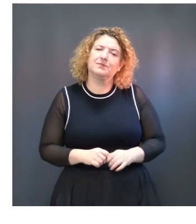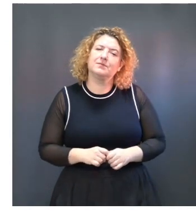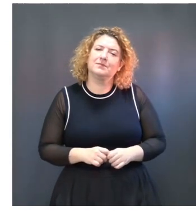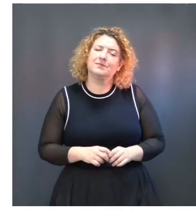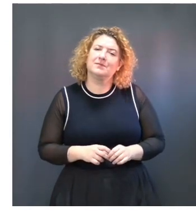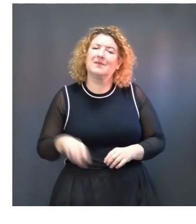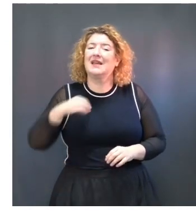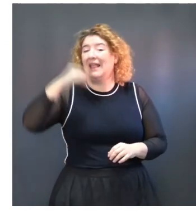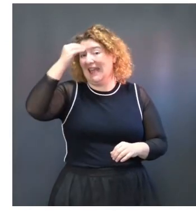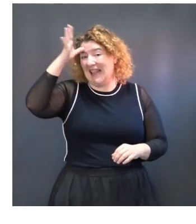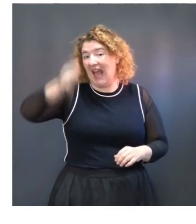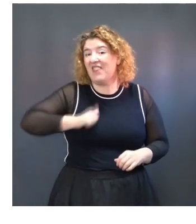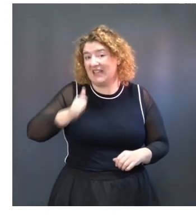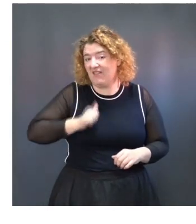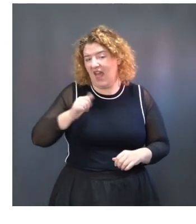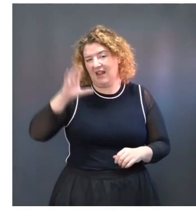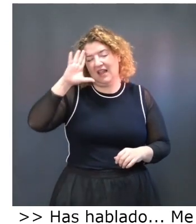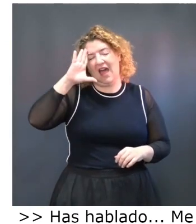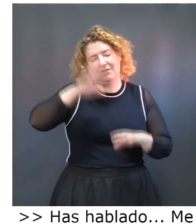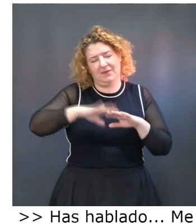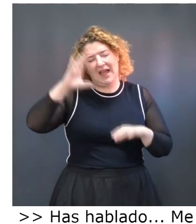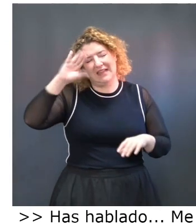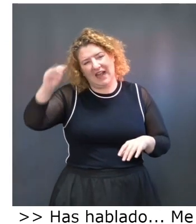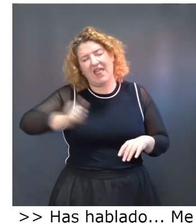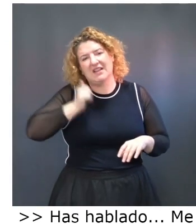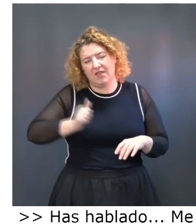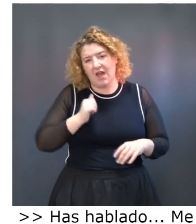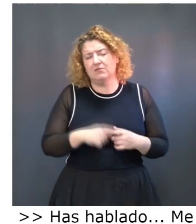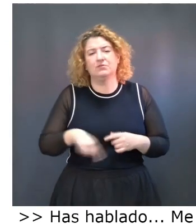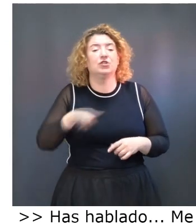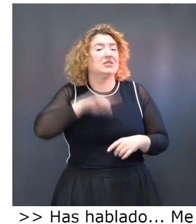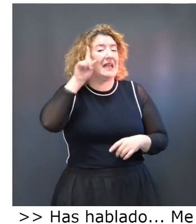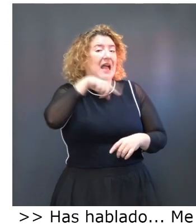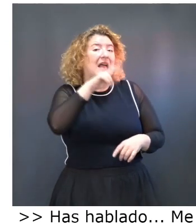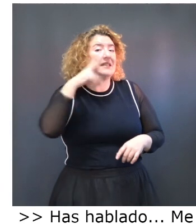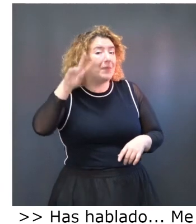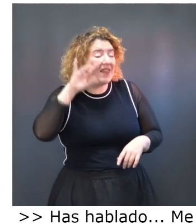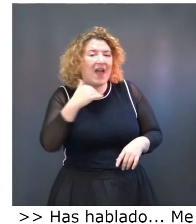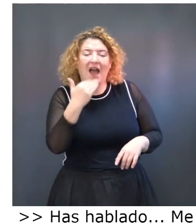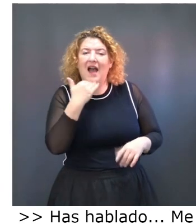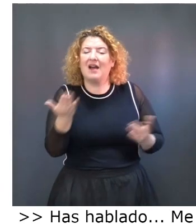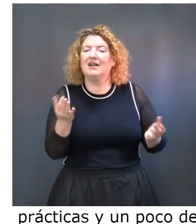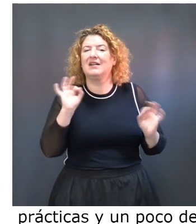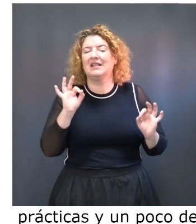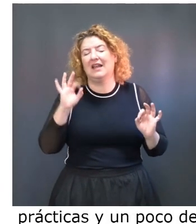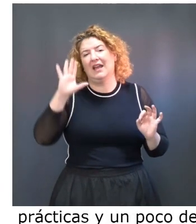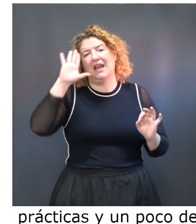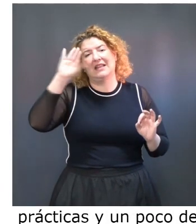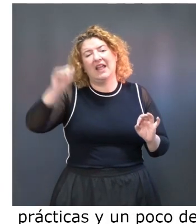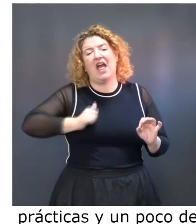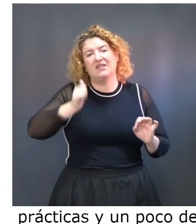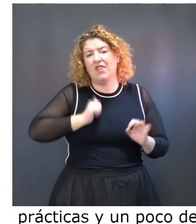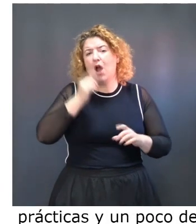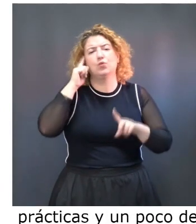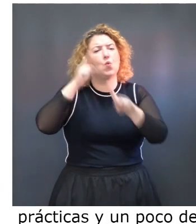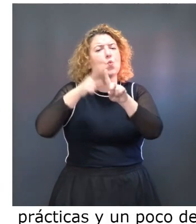de la inteligencia artificial. Aquí dejo un poquito a vuestra elección si tenéis alguna experiencia en utilización de la inteligencia artificial con esta